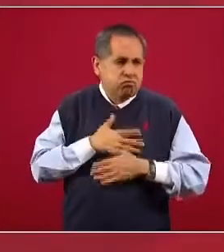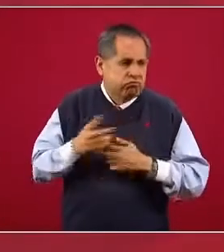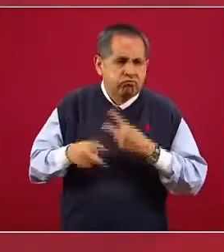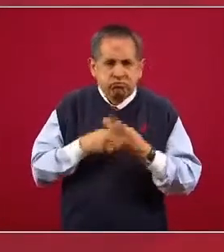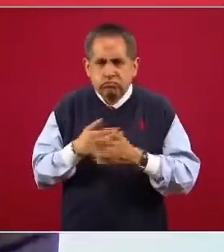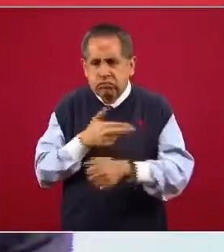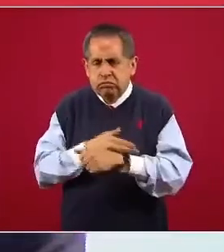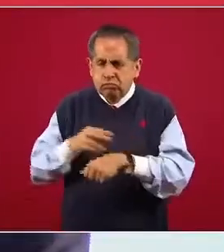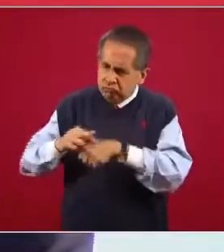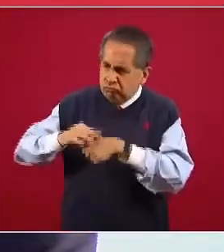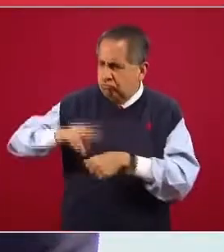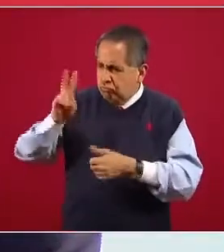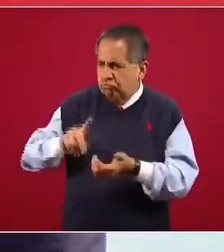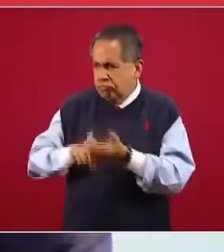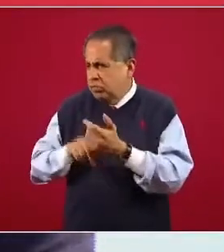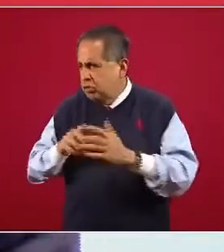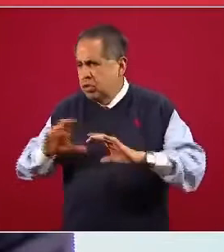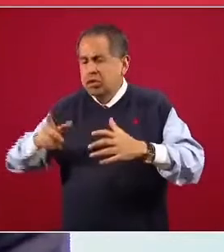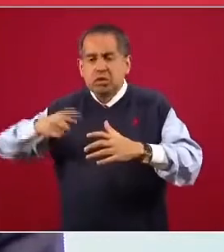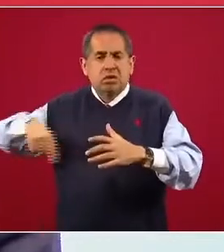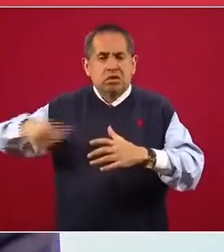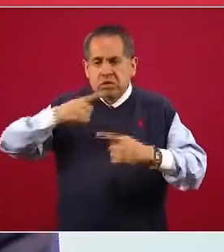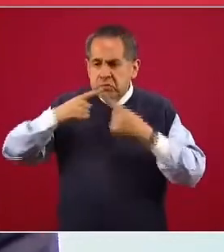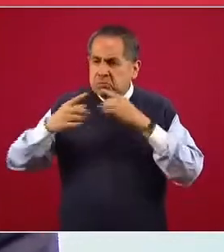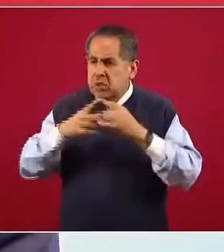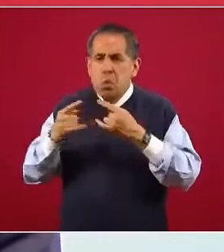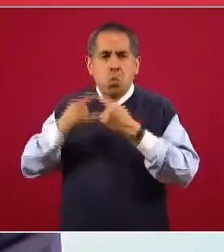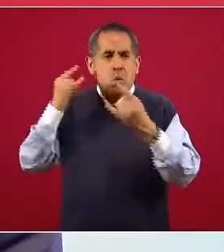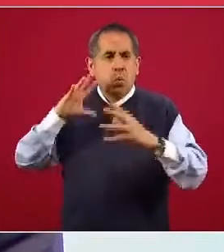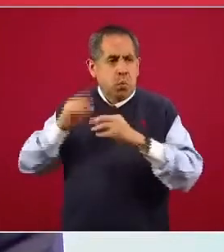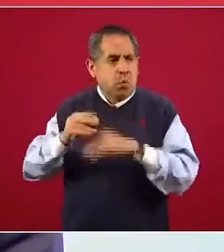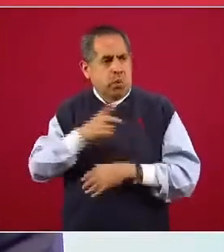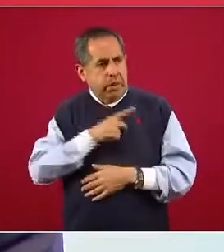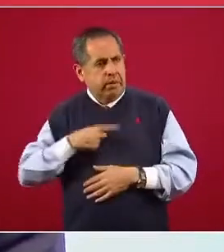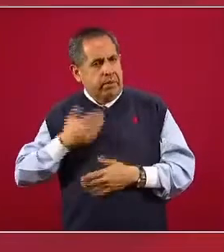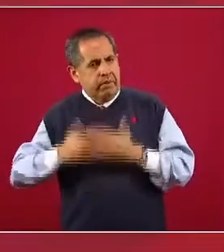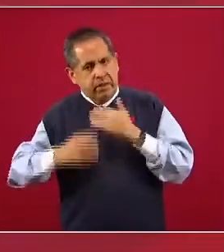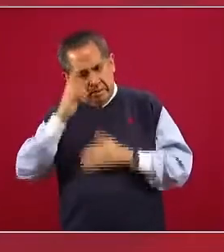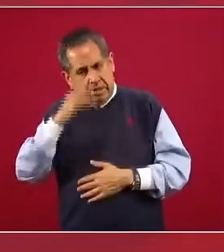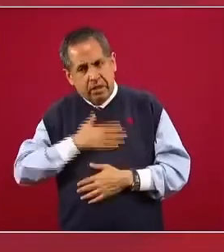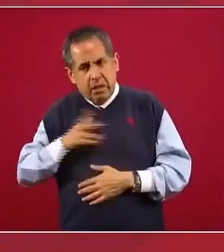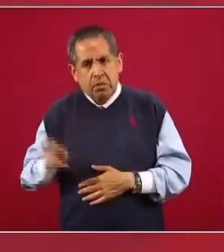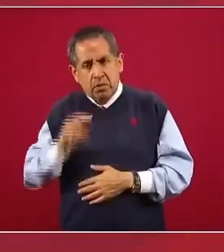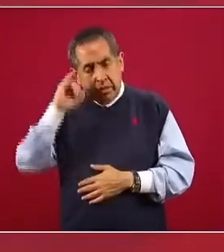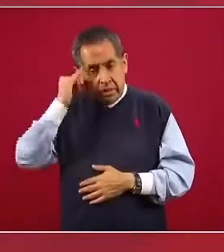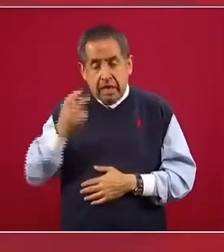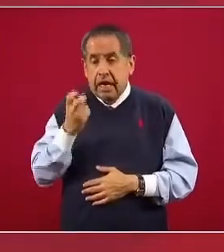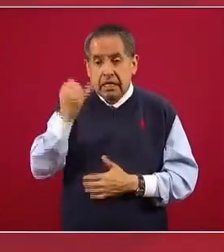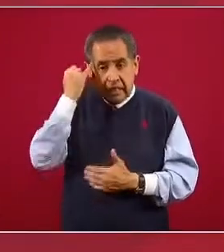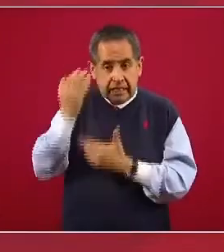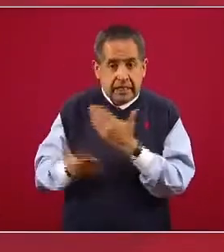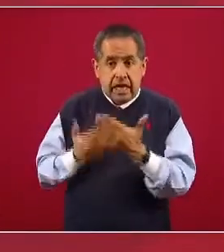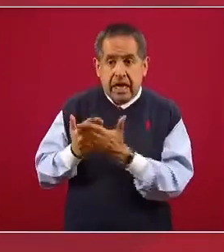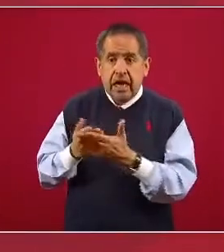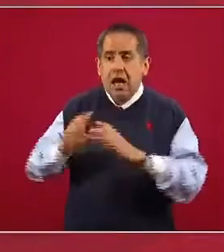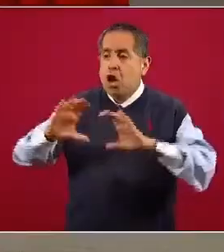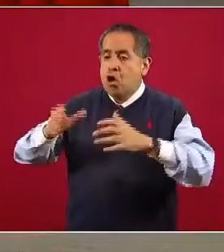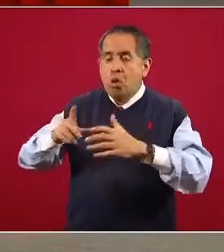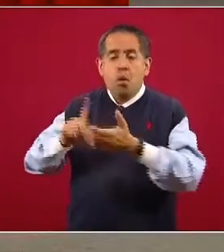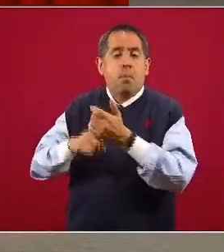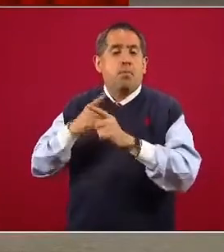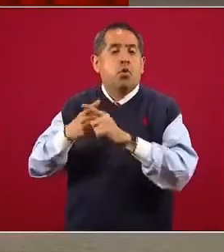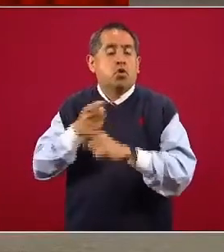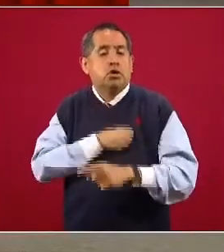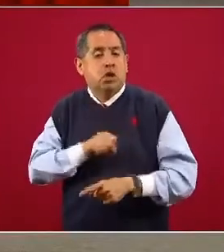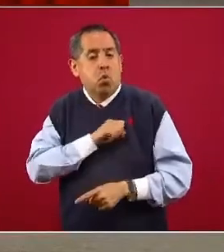hacer realidad estas demandas históricas de los pueblos indígenas. En esta iniciativa de acción comunitaria por la